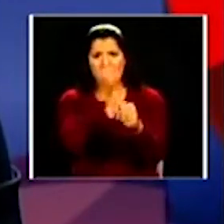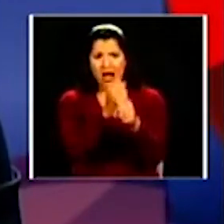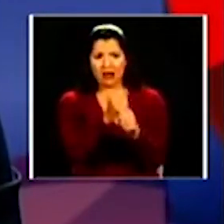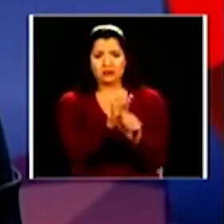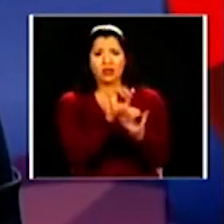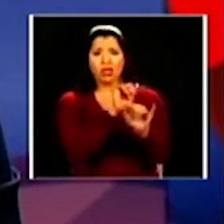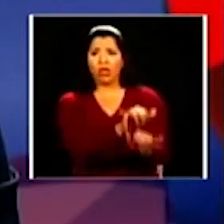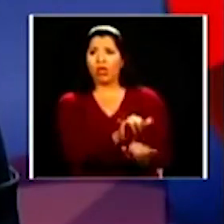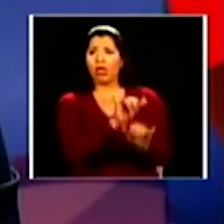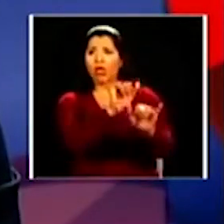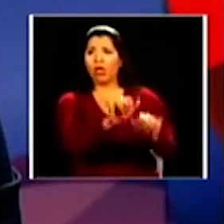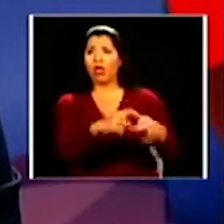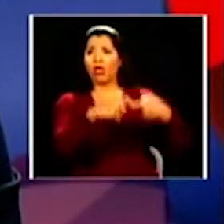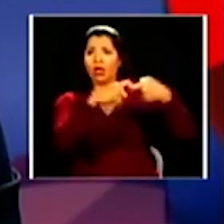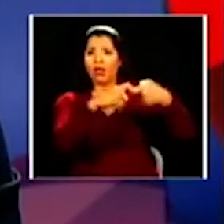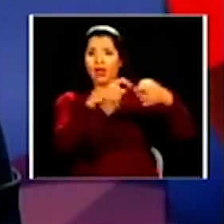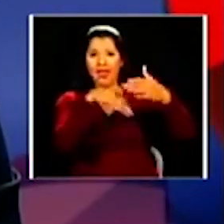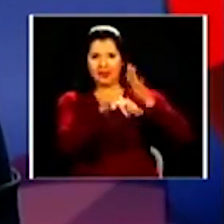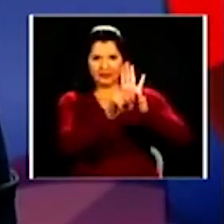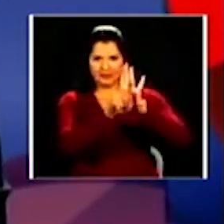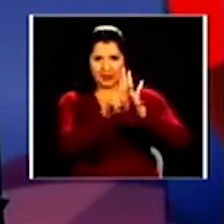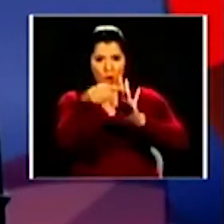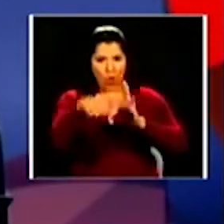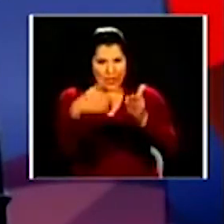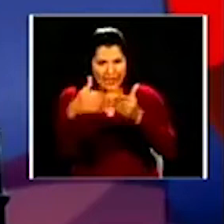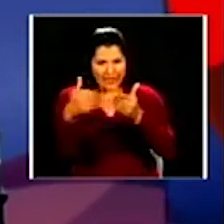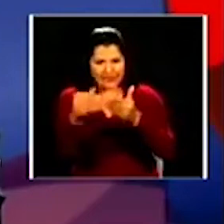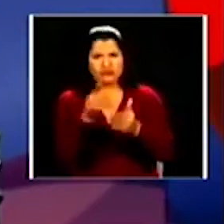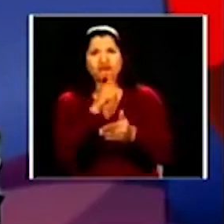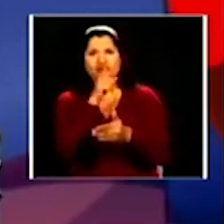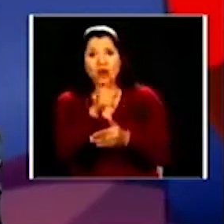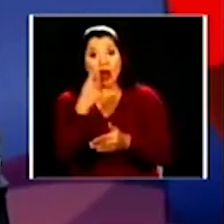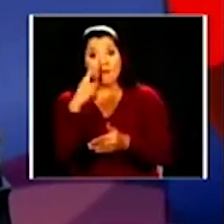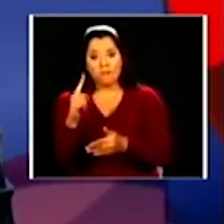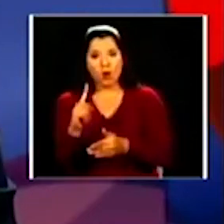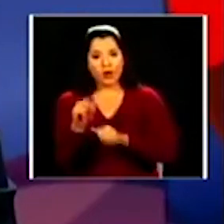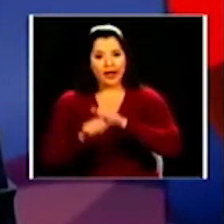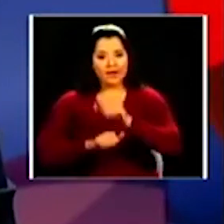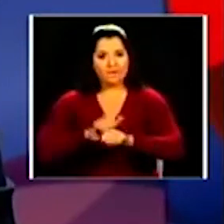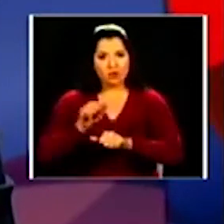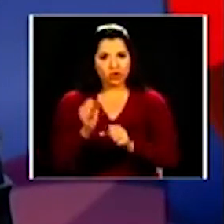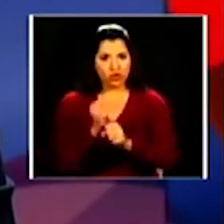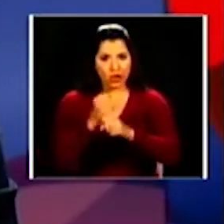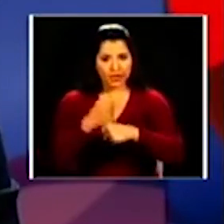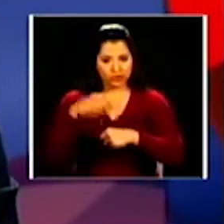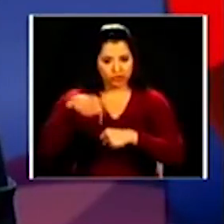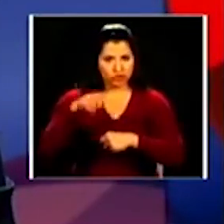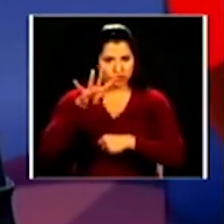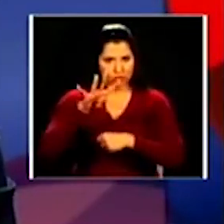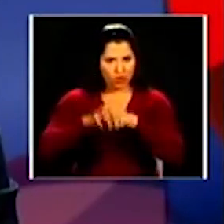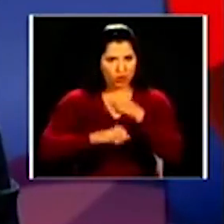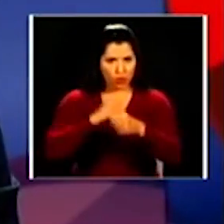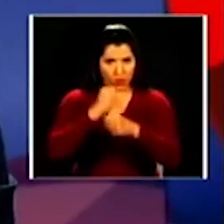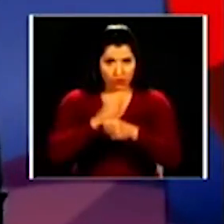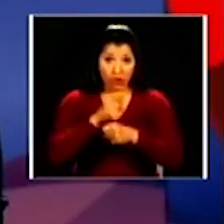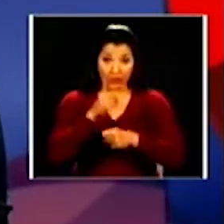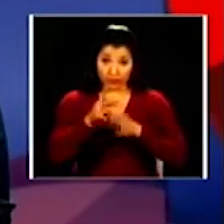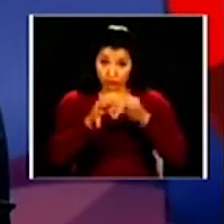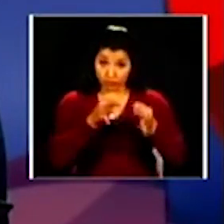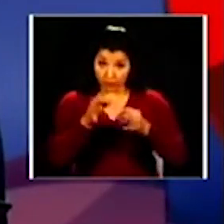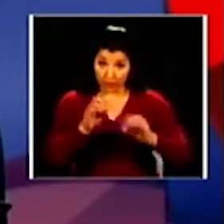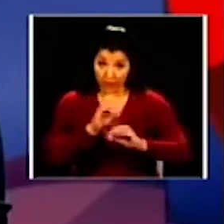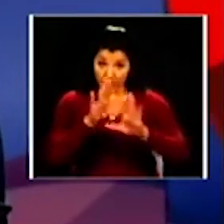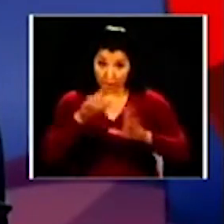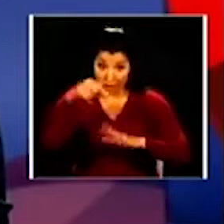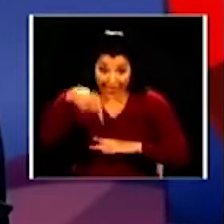y hoy está cerca de ser una realidad gracias al esfuerzo hecho en esta administración, don Fabricio. En eso creo que hay que ser claros. Fue en esta